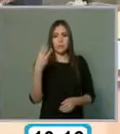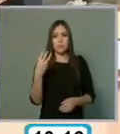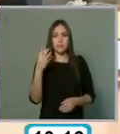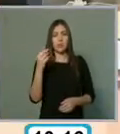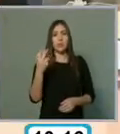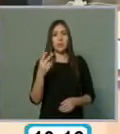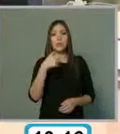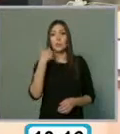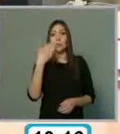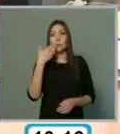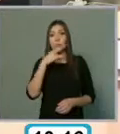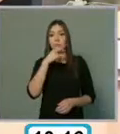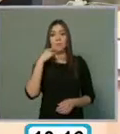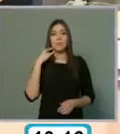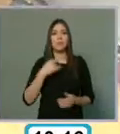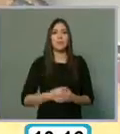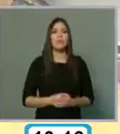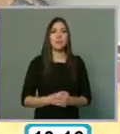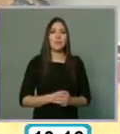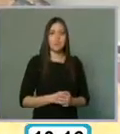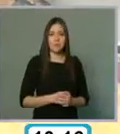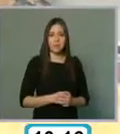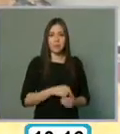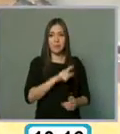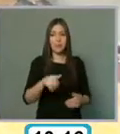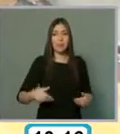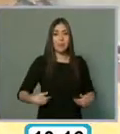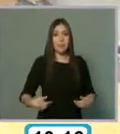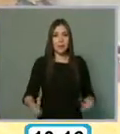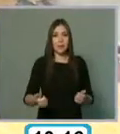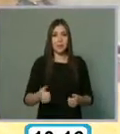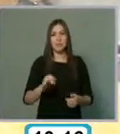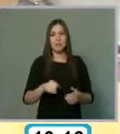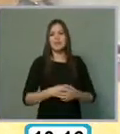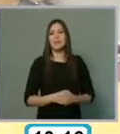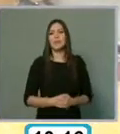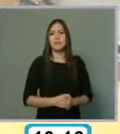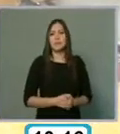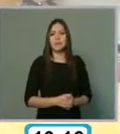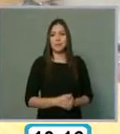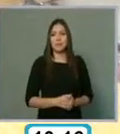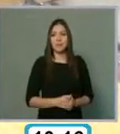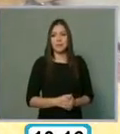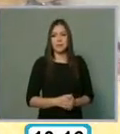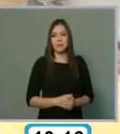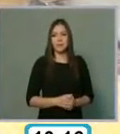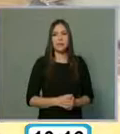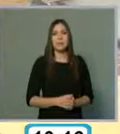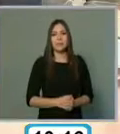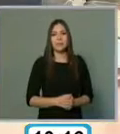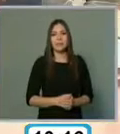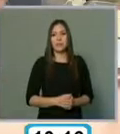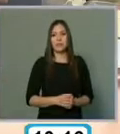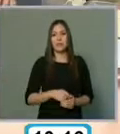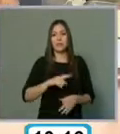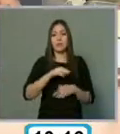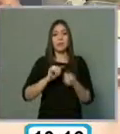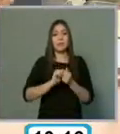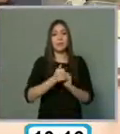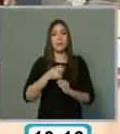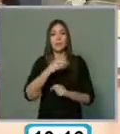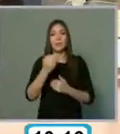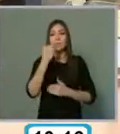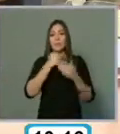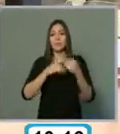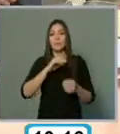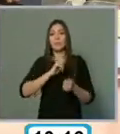picoso, muchachos? ¿Tienen hambre, Eso, compañeros? Bien. No, pues sí, Ok. mira. No, pues ni Nos energía vamos a hacer tiene. llorar, ¿eh? Ni energía